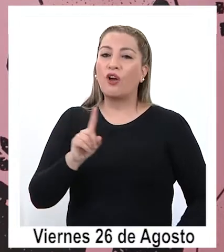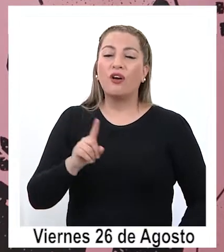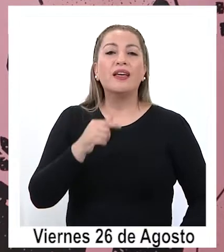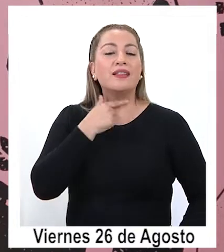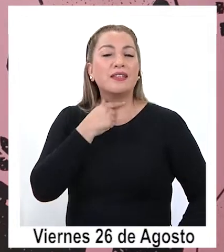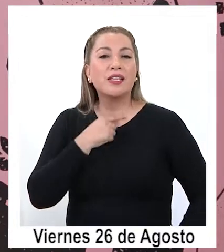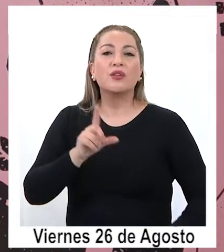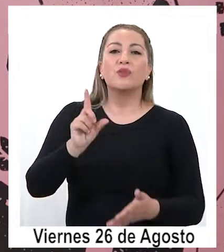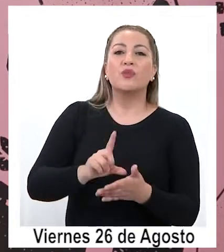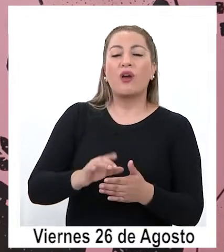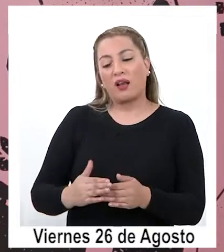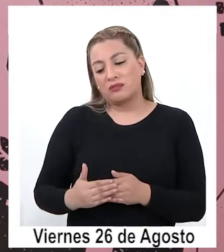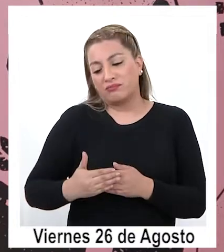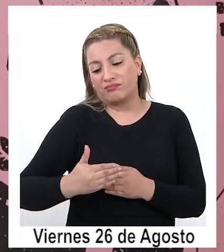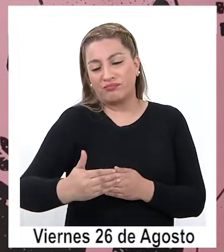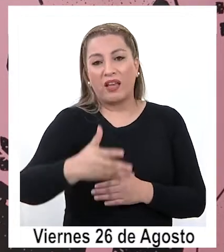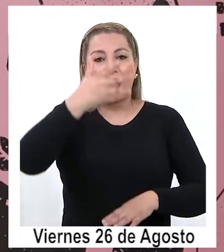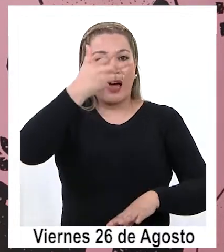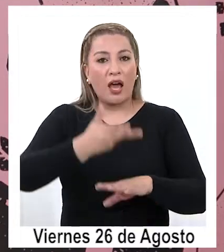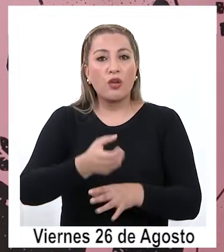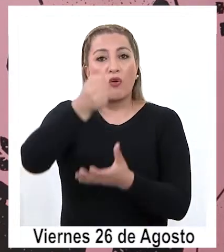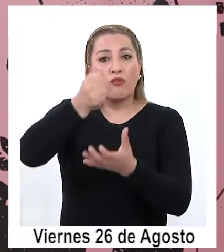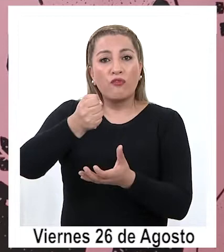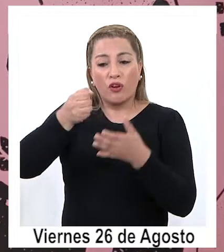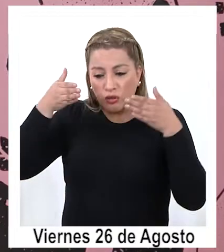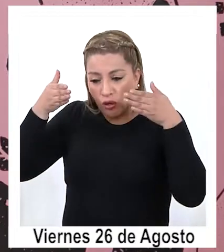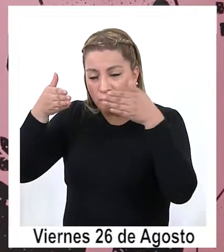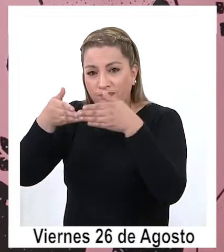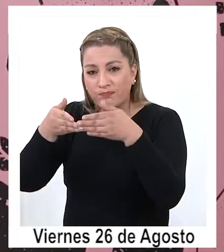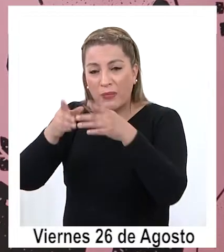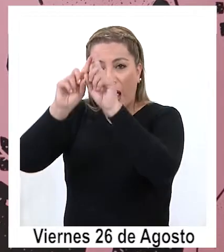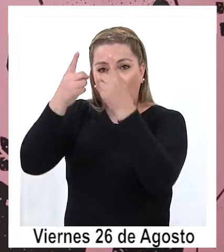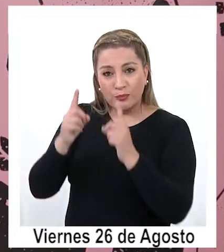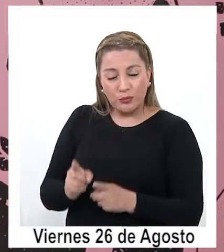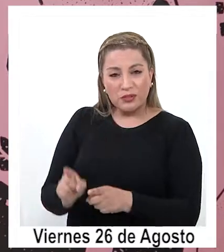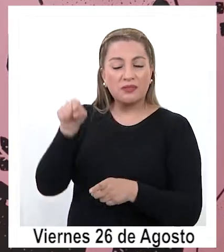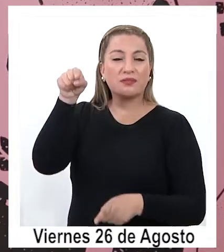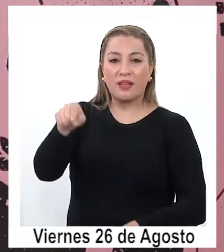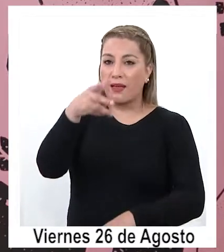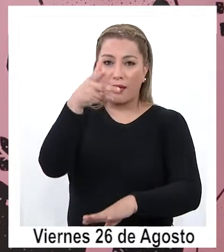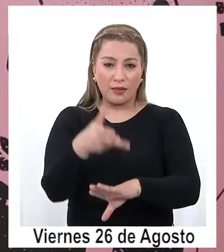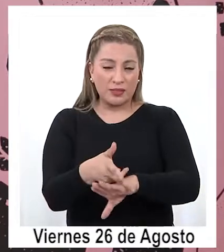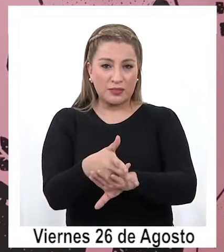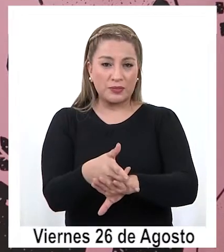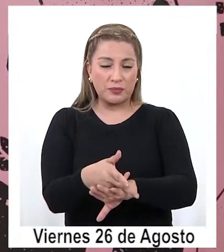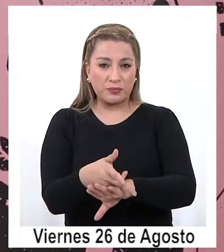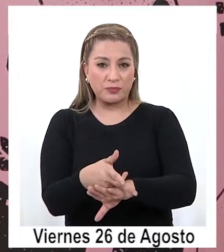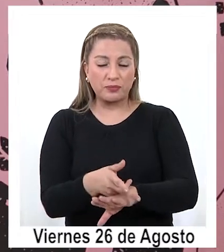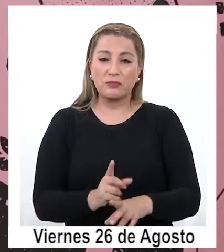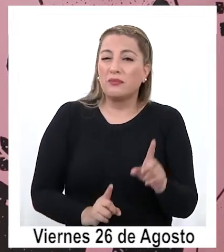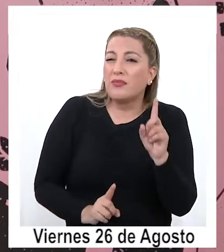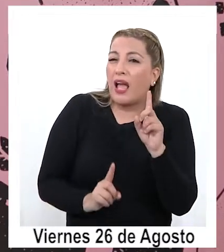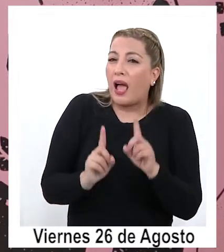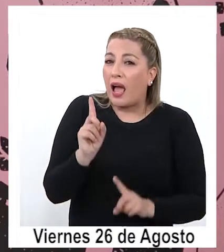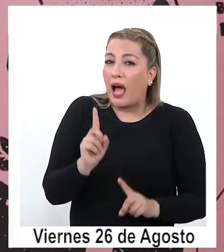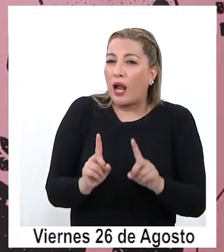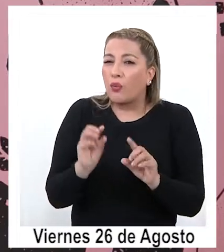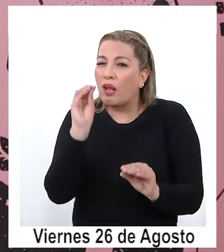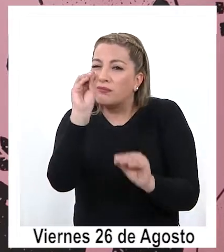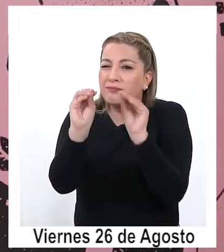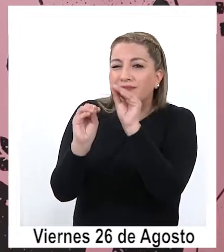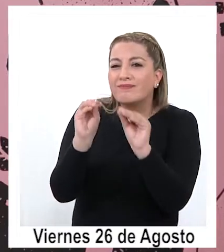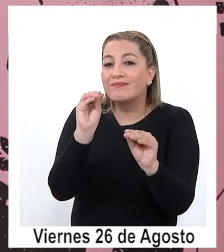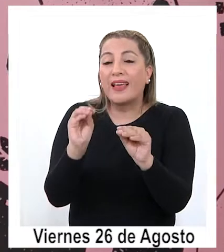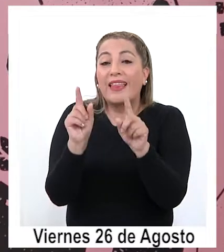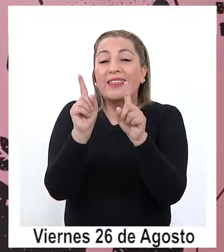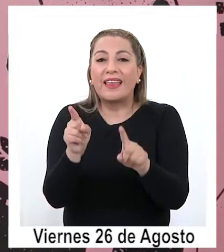sostenible nosotros tenemos un fondo destinado a orquesta hay una algunas detalles que